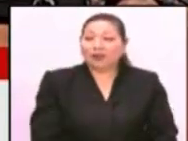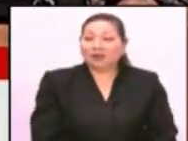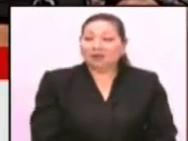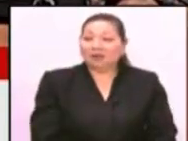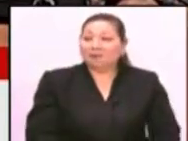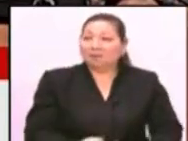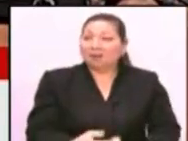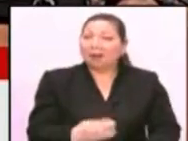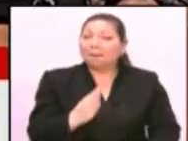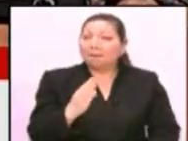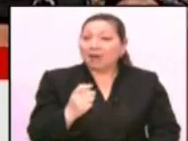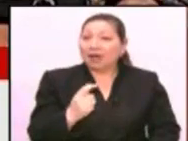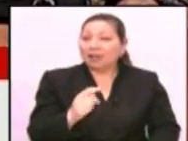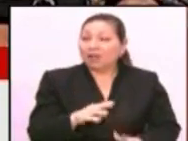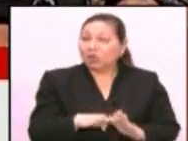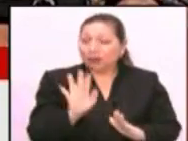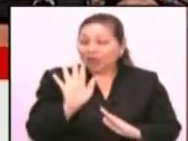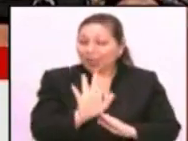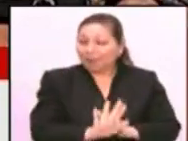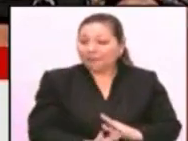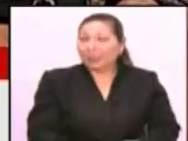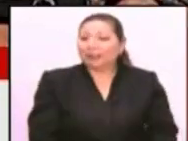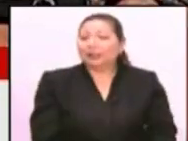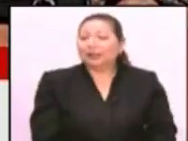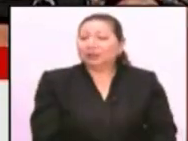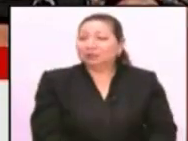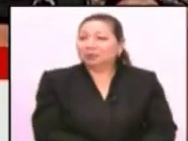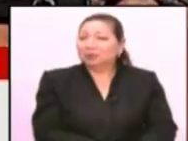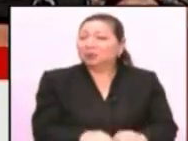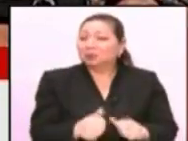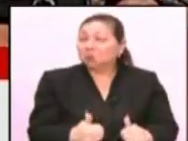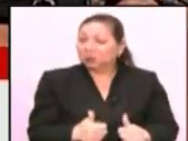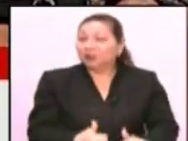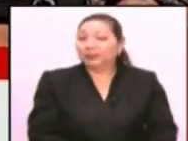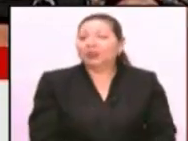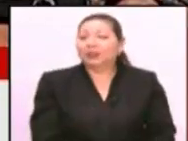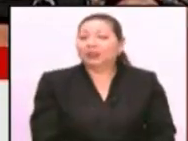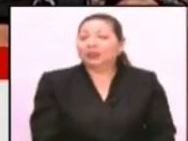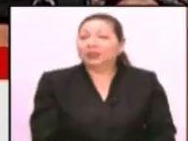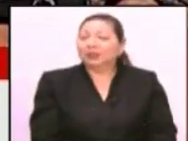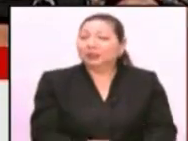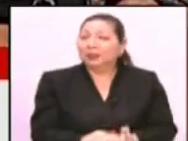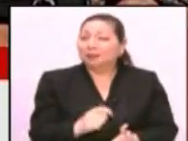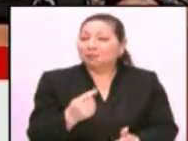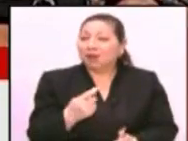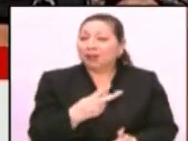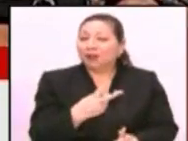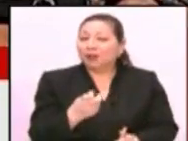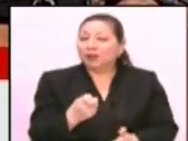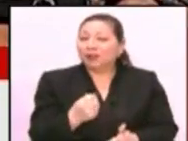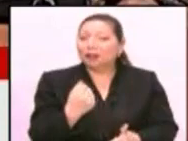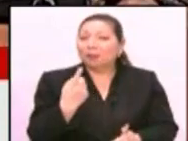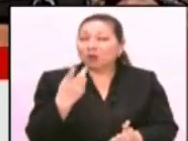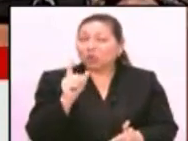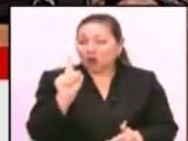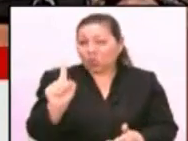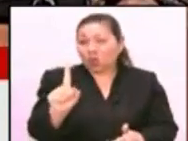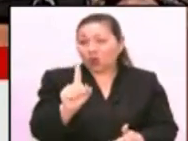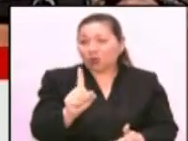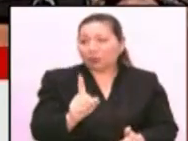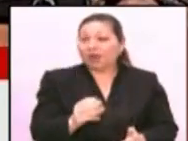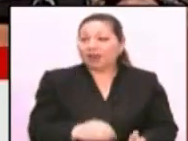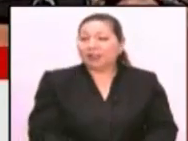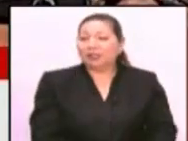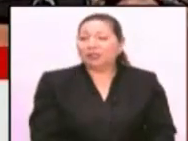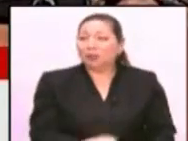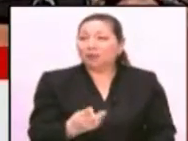le produce a Bata a nivel nacional, produce zapatos de muy buena calidad, le paga entre 1.000 a 1.200 por interno, y él nos ha pedido un